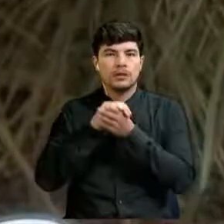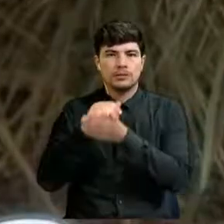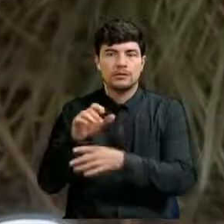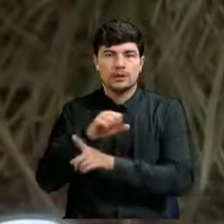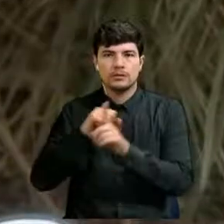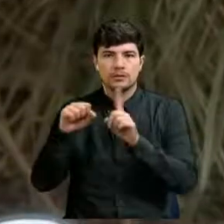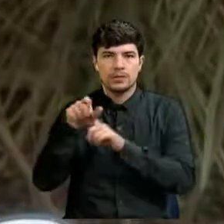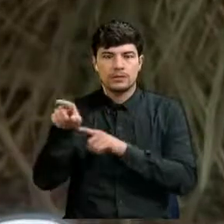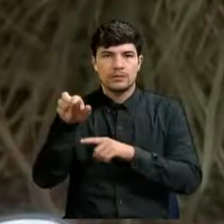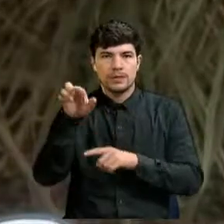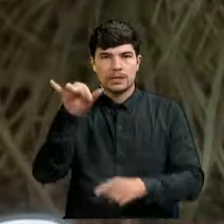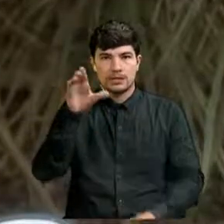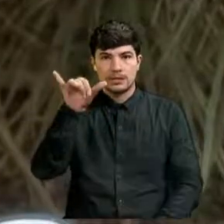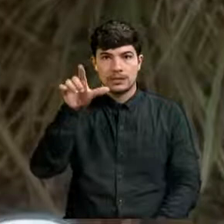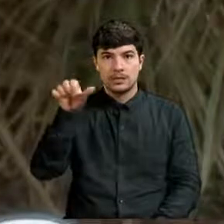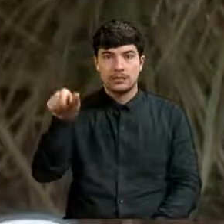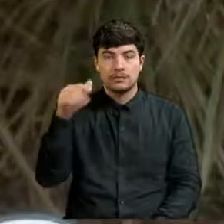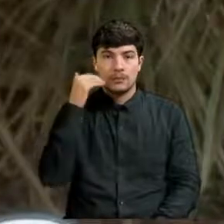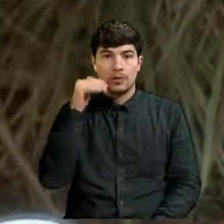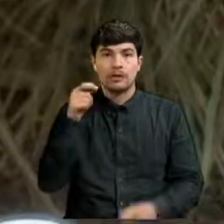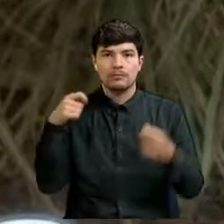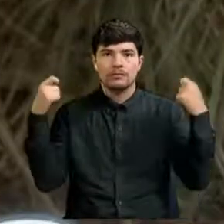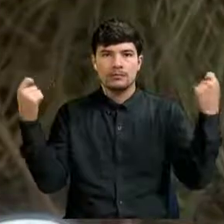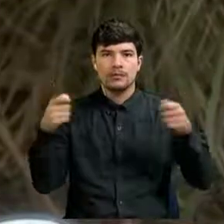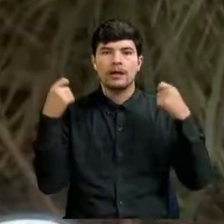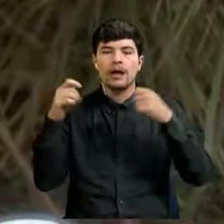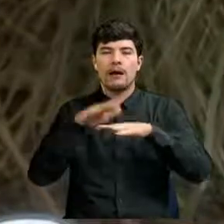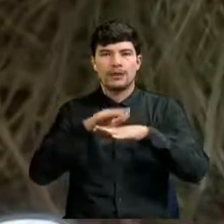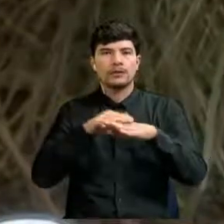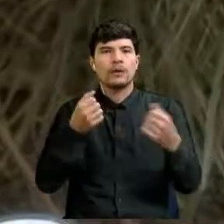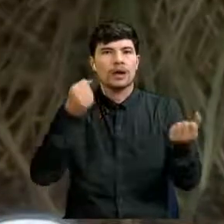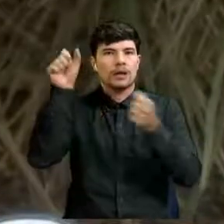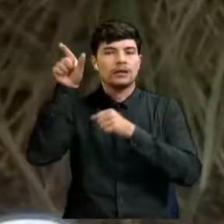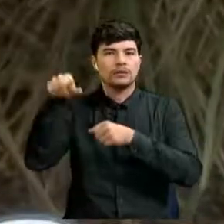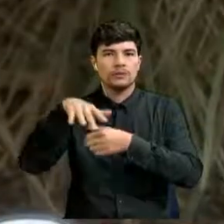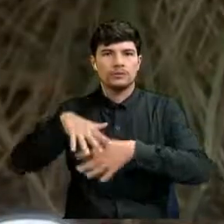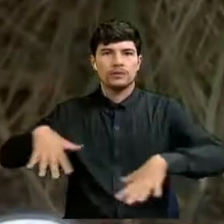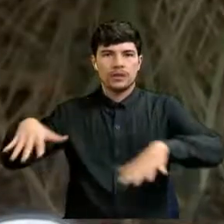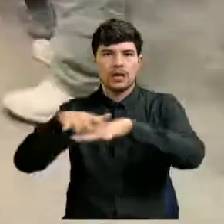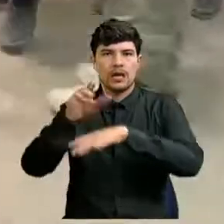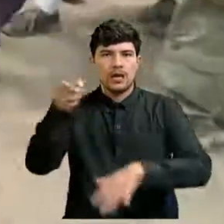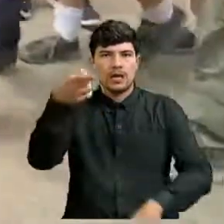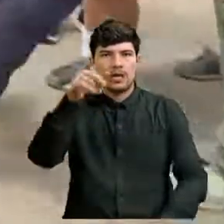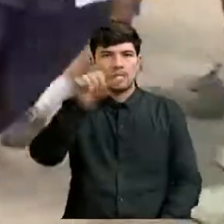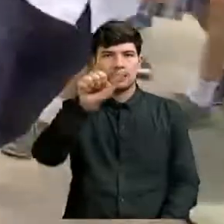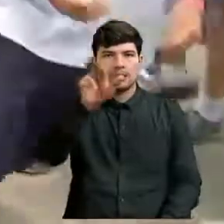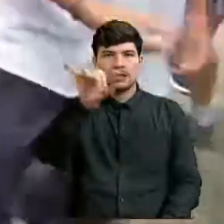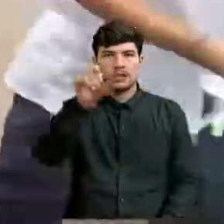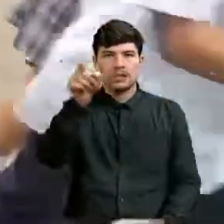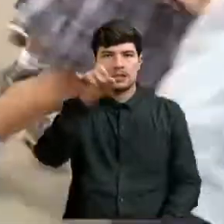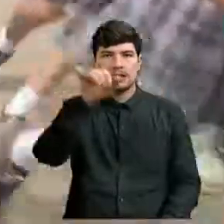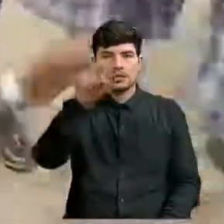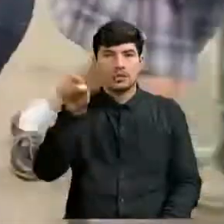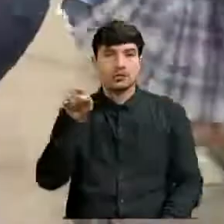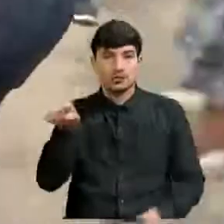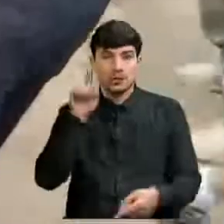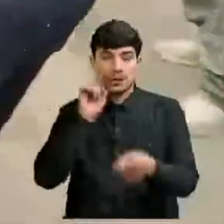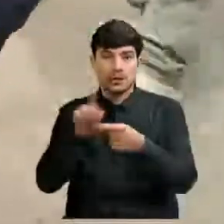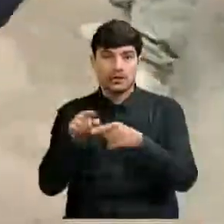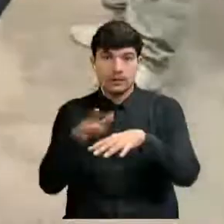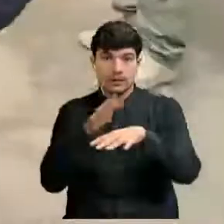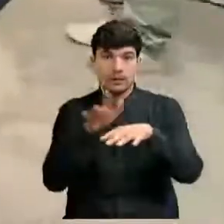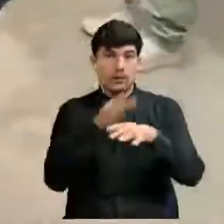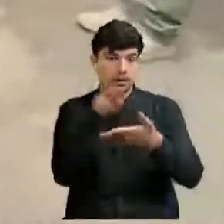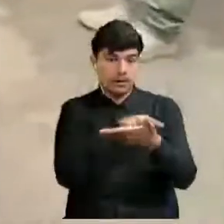Santos de Tavera, Yo Leo, Yo Cuento, en donde se anunciaron los ganadores de la provincia de Yariguíes. Con el objetivo de incentivar la lectura